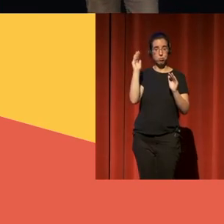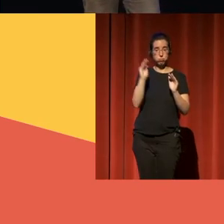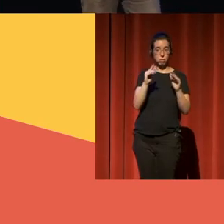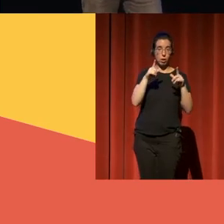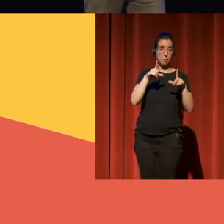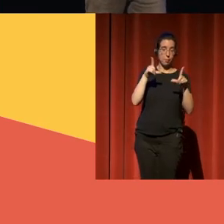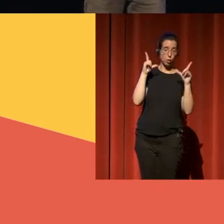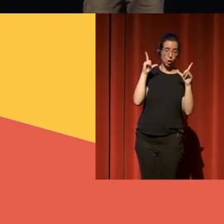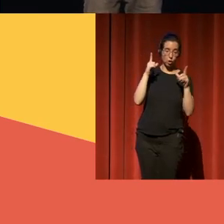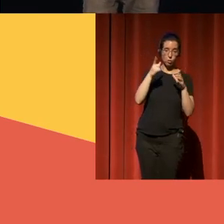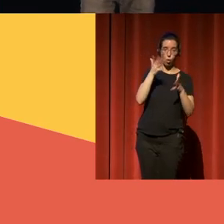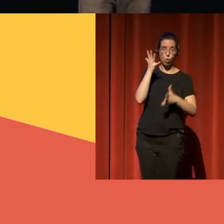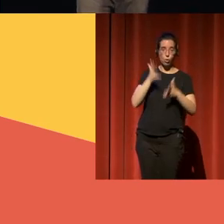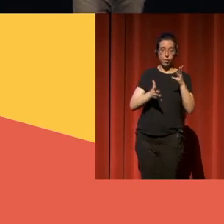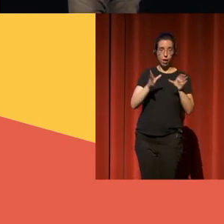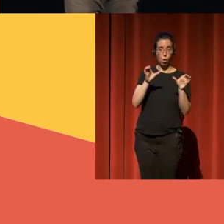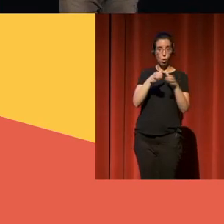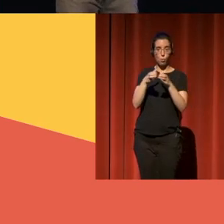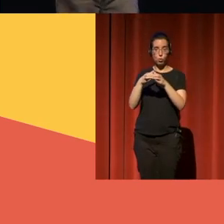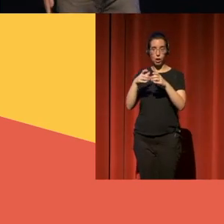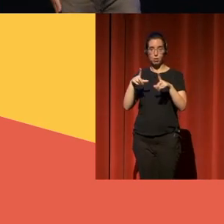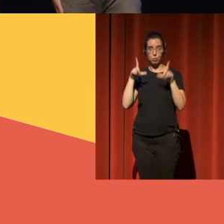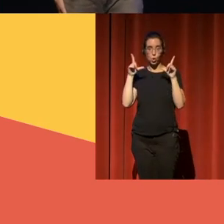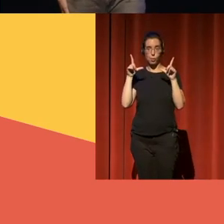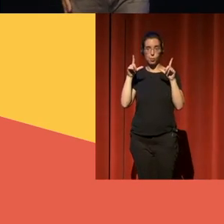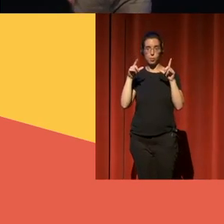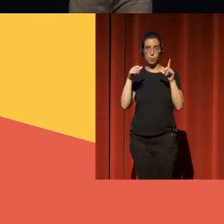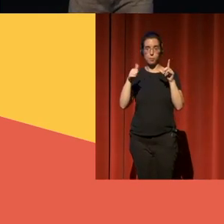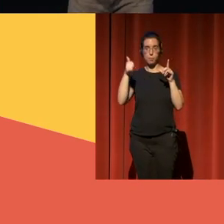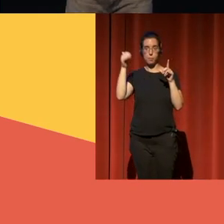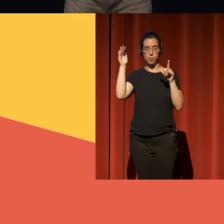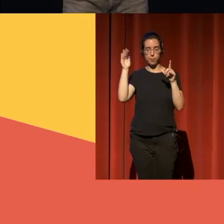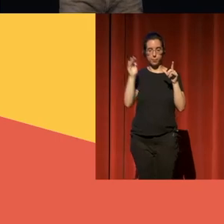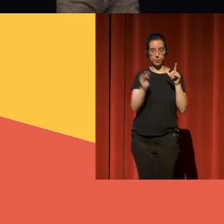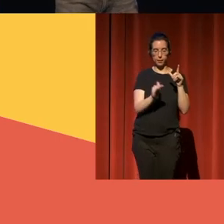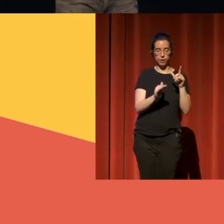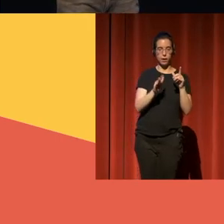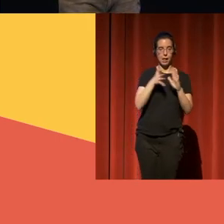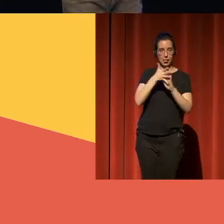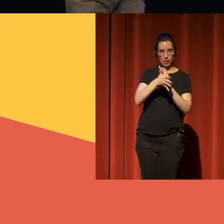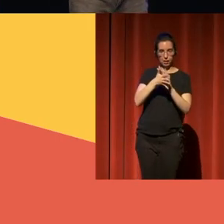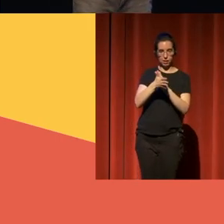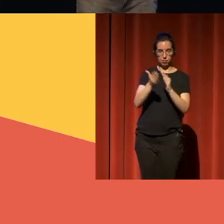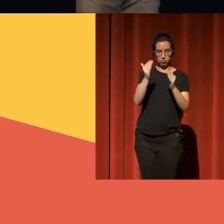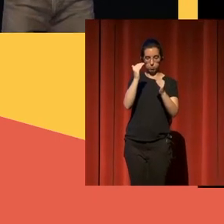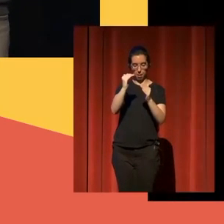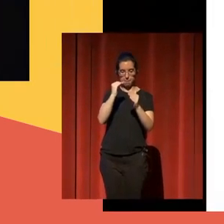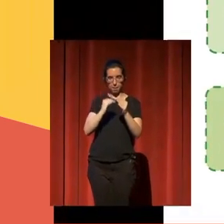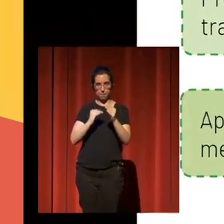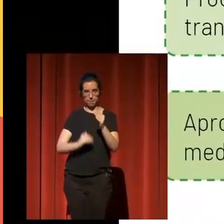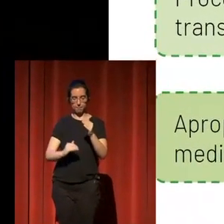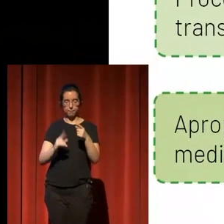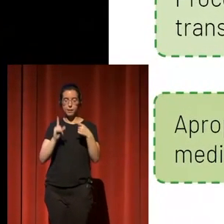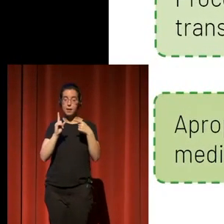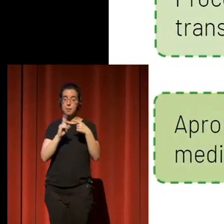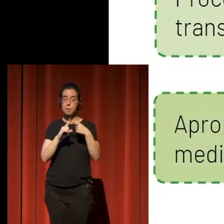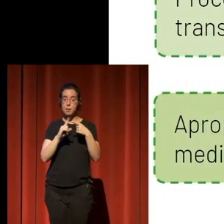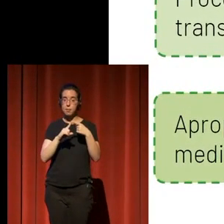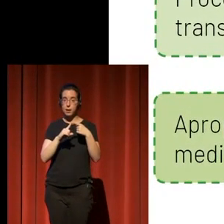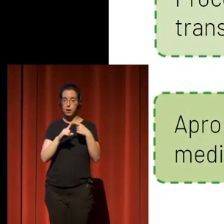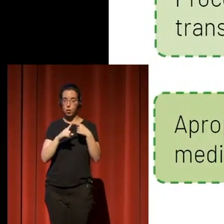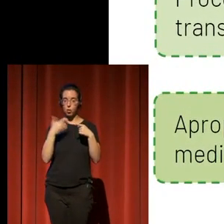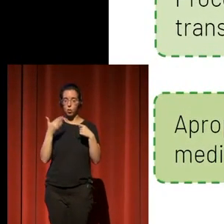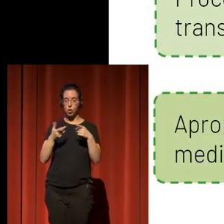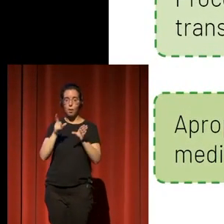ciudadano y comunitario en las propias eh definiciones vale en primer lugar hay una una